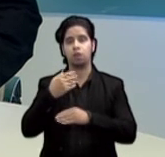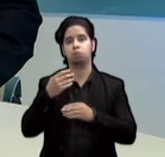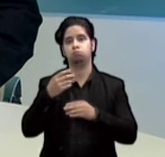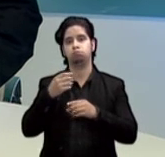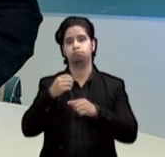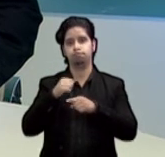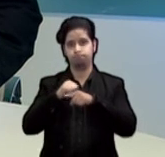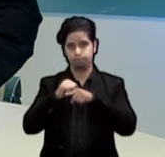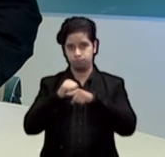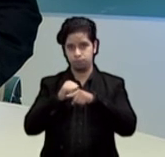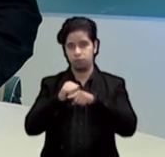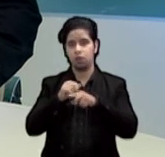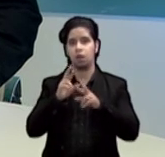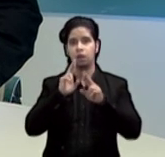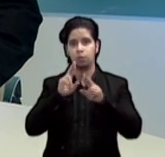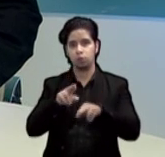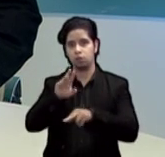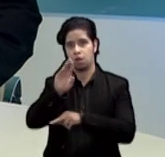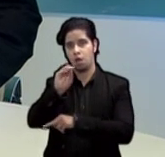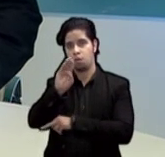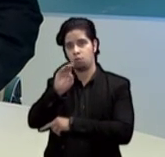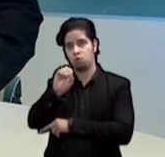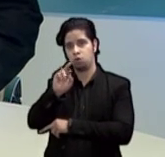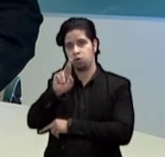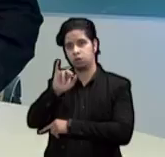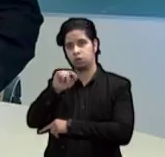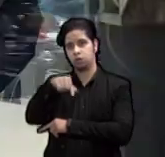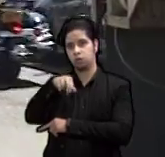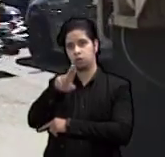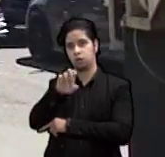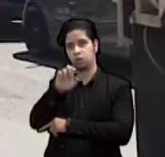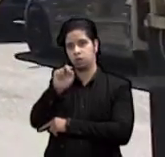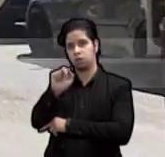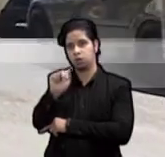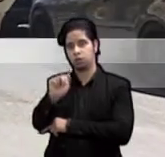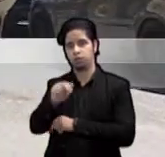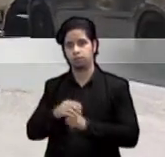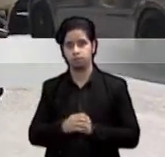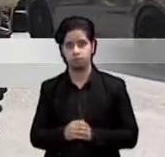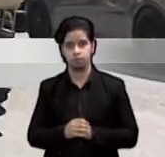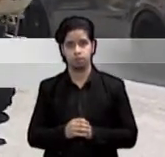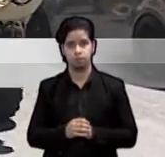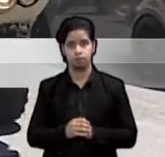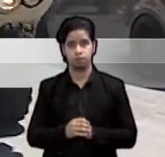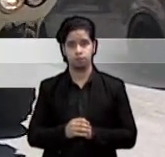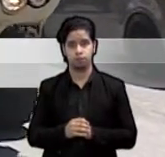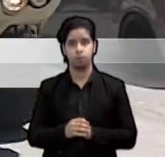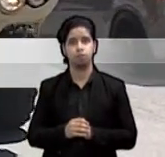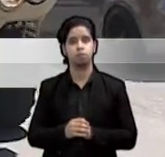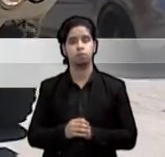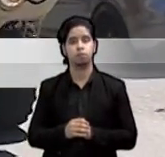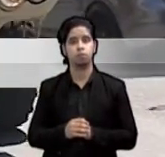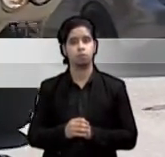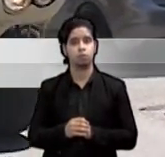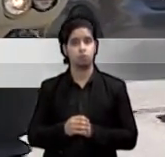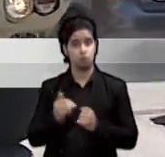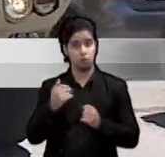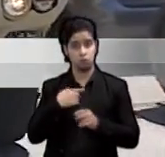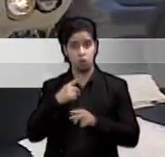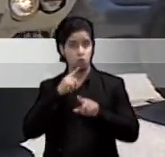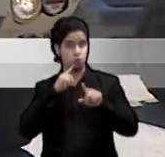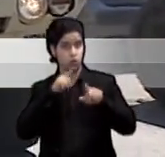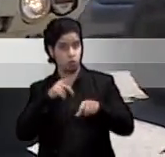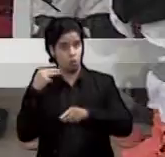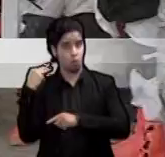Operación Respuesta Borinqueña. Veamos. El ejercicio denominado Operación Respuesta Borinqueña, ordenado desde Washington,